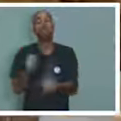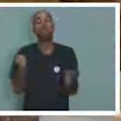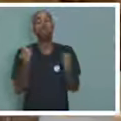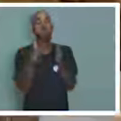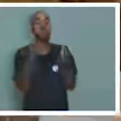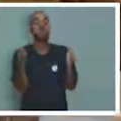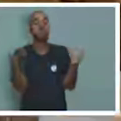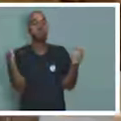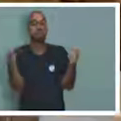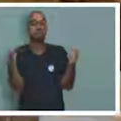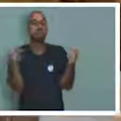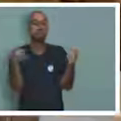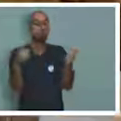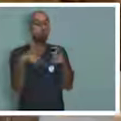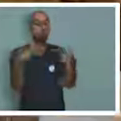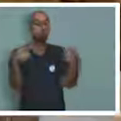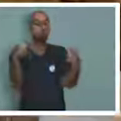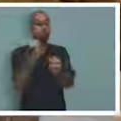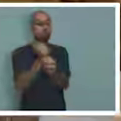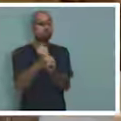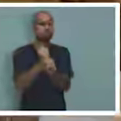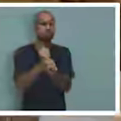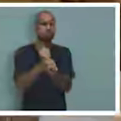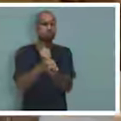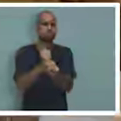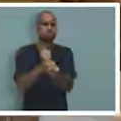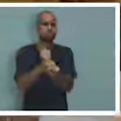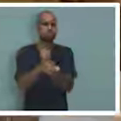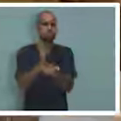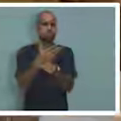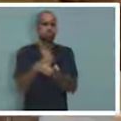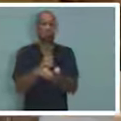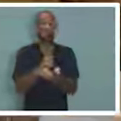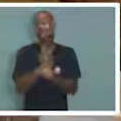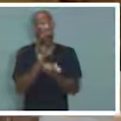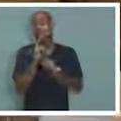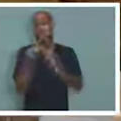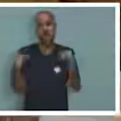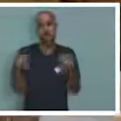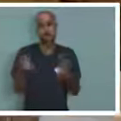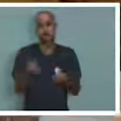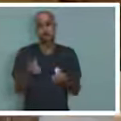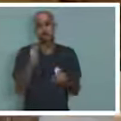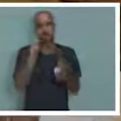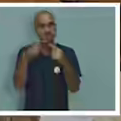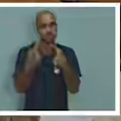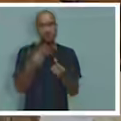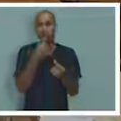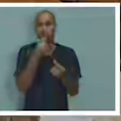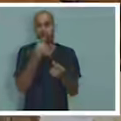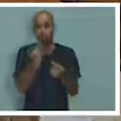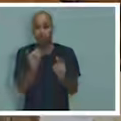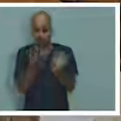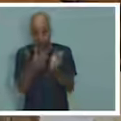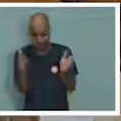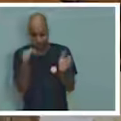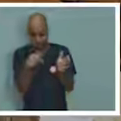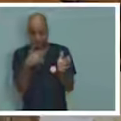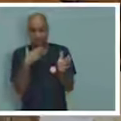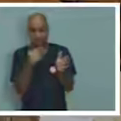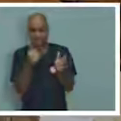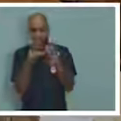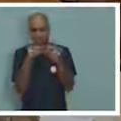buen contenido magro es Hanchai. Y a su vez que se percibía que tuvieran unos mejores resultados